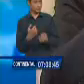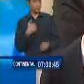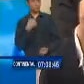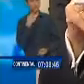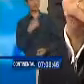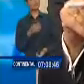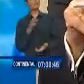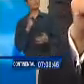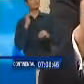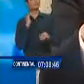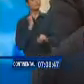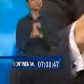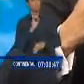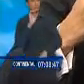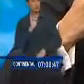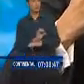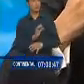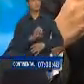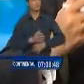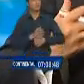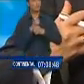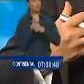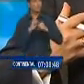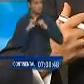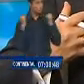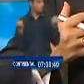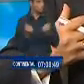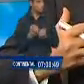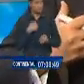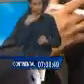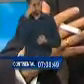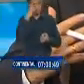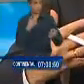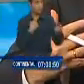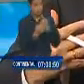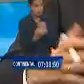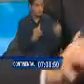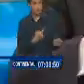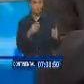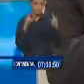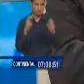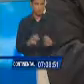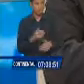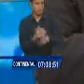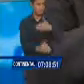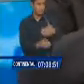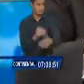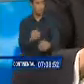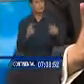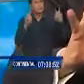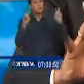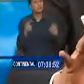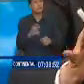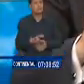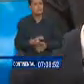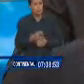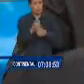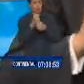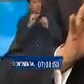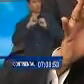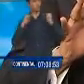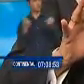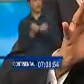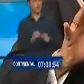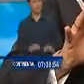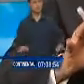Instituto Ecuatoriano de Seguridad Social porque yo creo que el debate debe centrarse e ir mucho más allá del concepto de seguridad social que